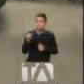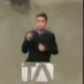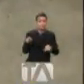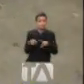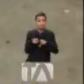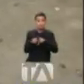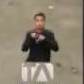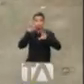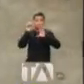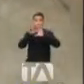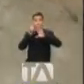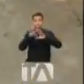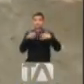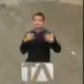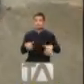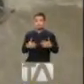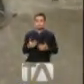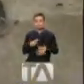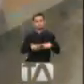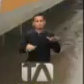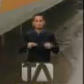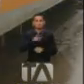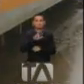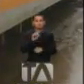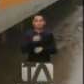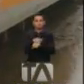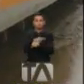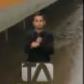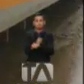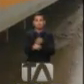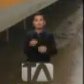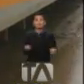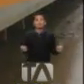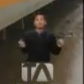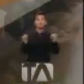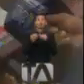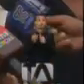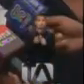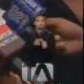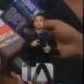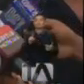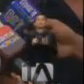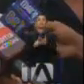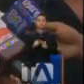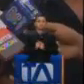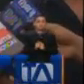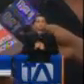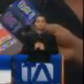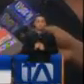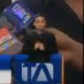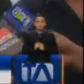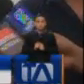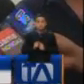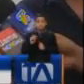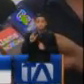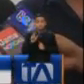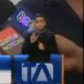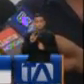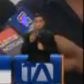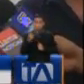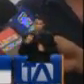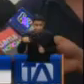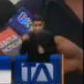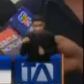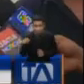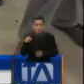película de Hollywood, duró aproximadamente media hora, e incluso tuvo una segunda parte. En esos 30 minutos, se van y